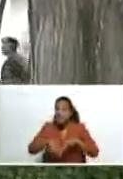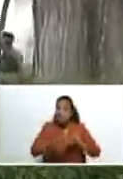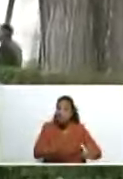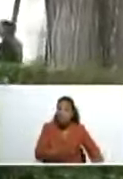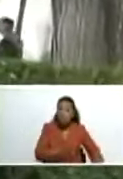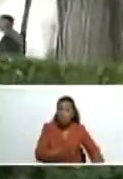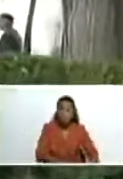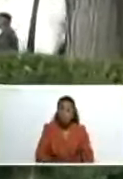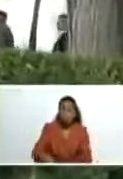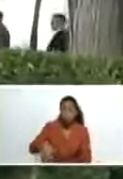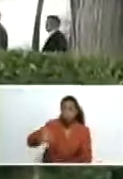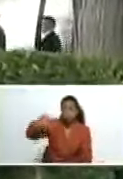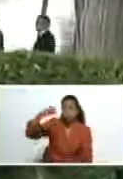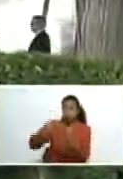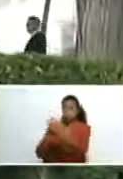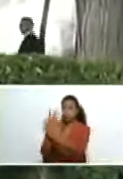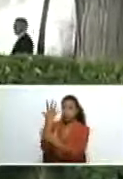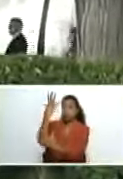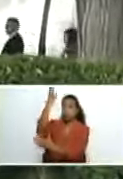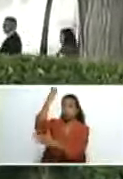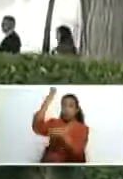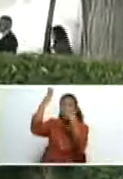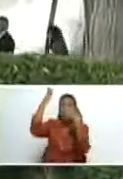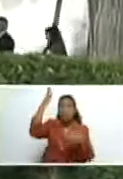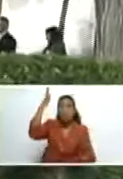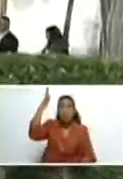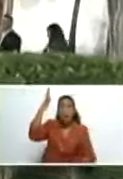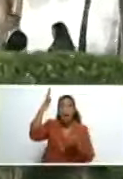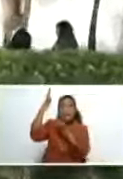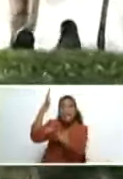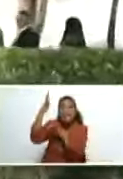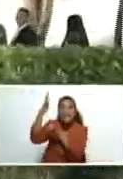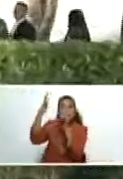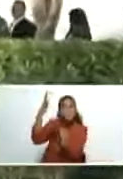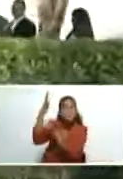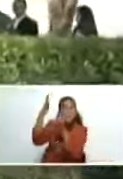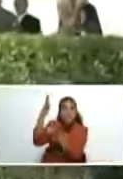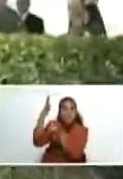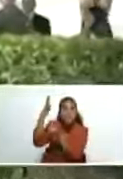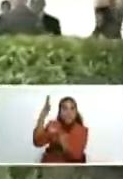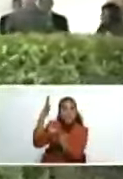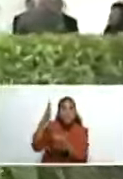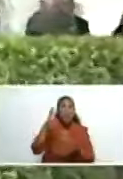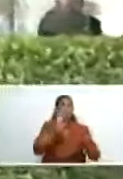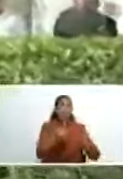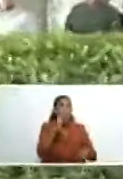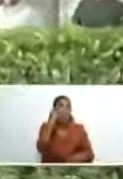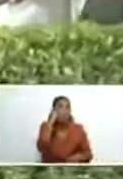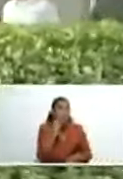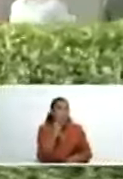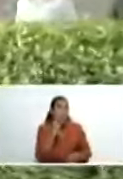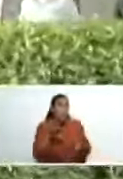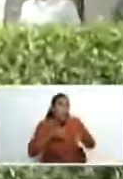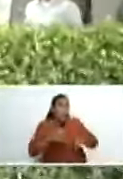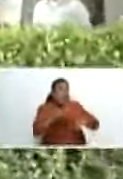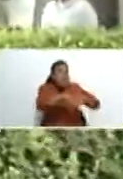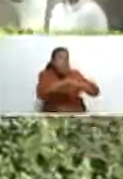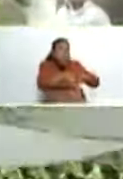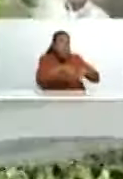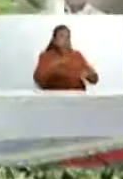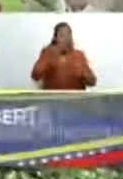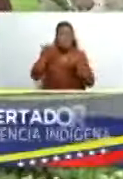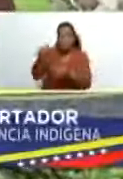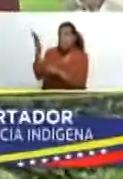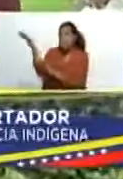así. Simoncito. Patrimonio natural. Patrimonio natural, hay que conservarlo al máximo. Porque Ernesto,